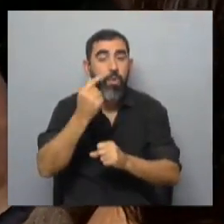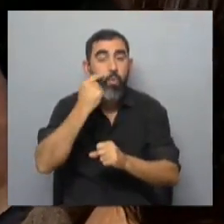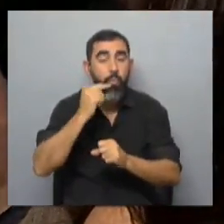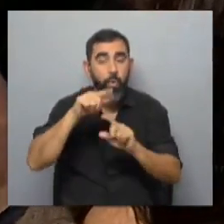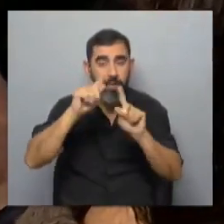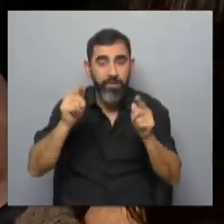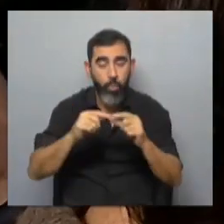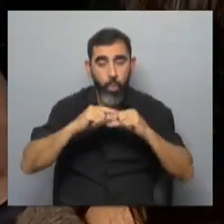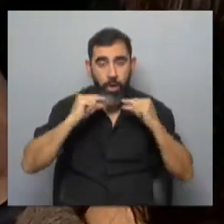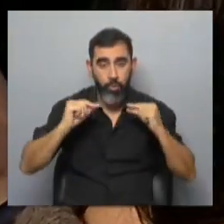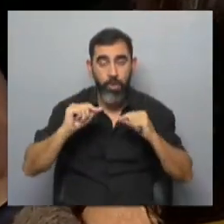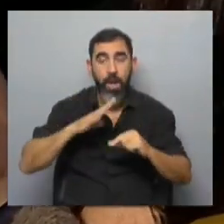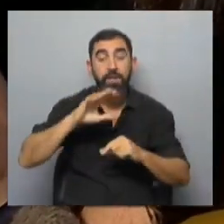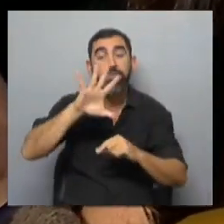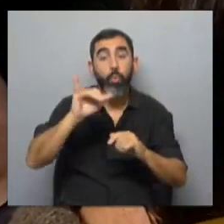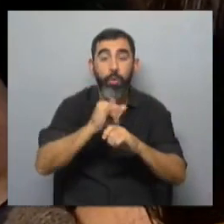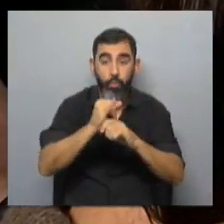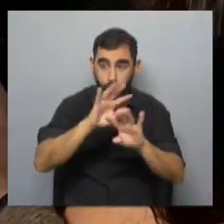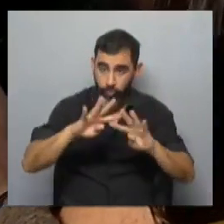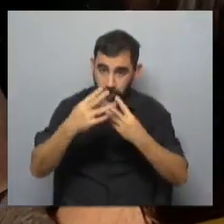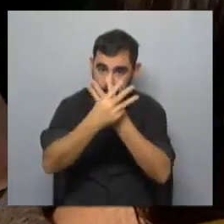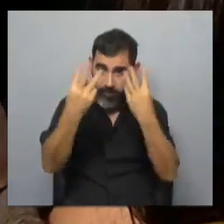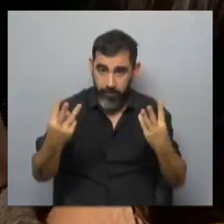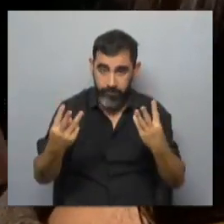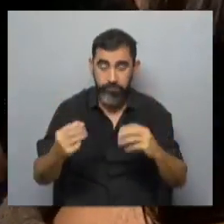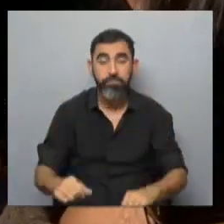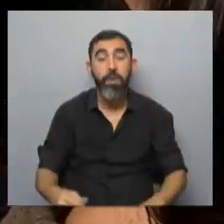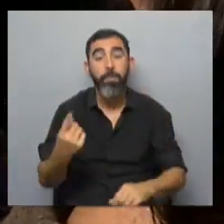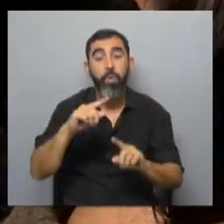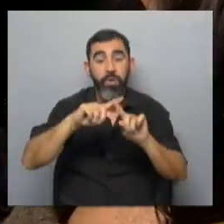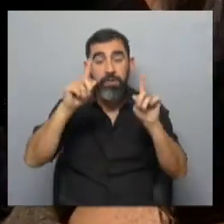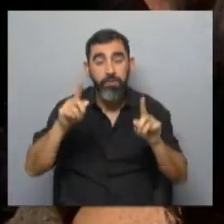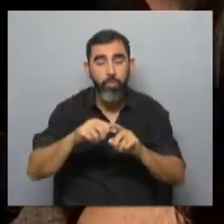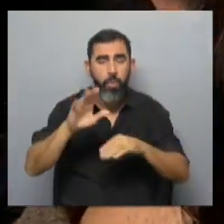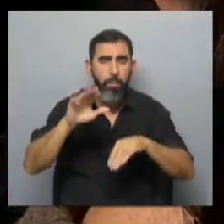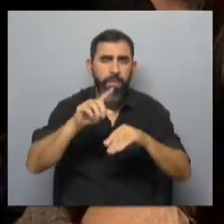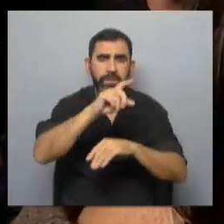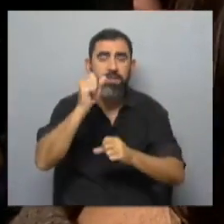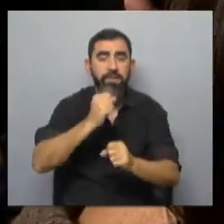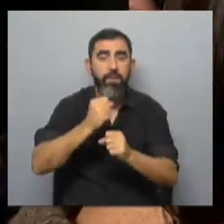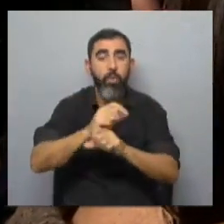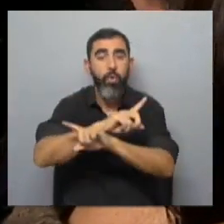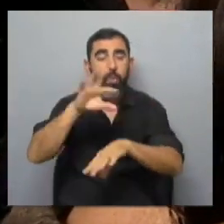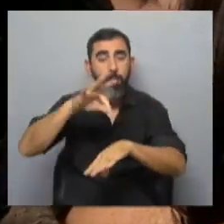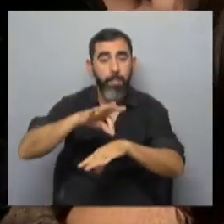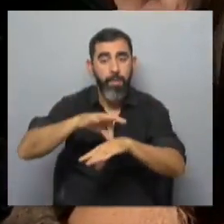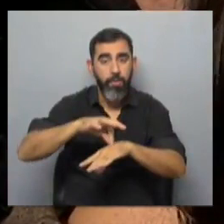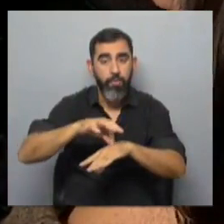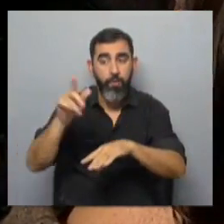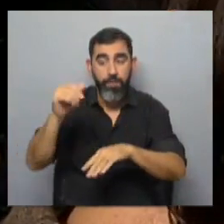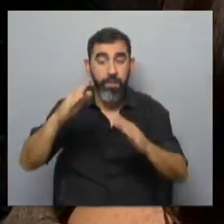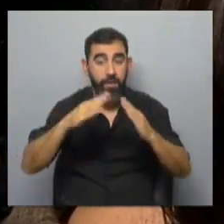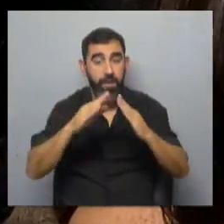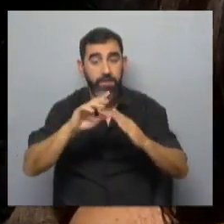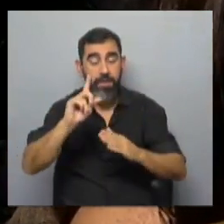del círculo. Somos 5 instituciones, ¿no? Pero bueno, ya en el círculo están trabajando más de 100 trabajadores no médicos provenientes